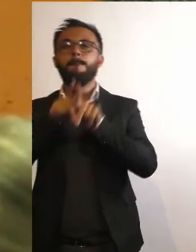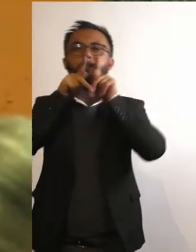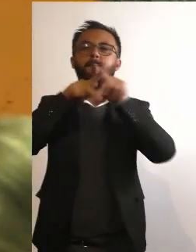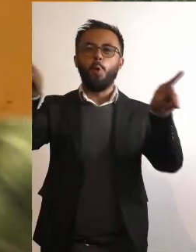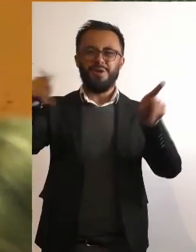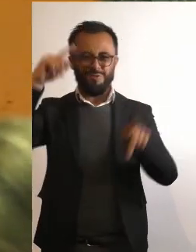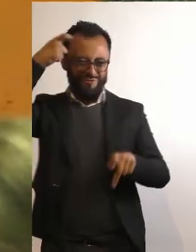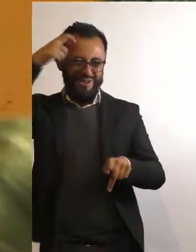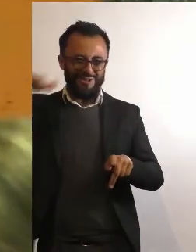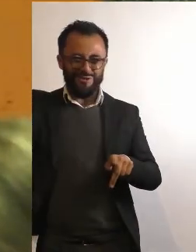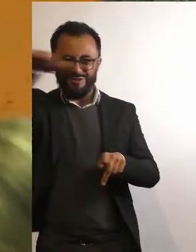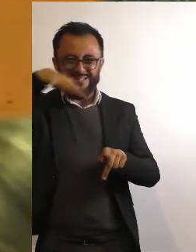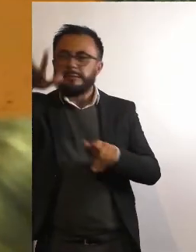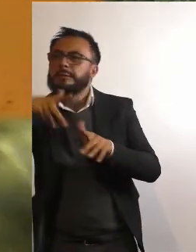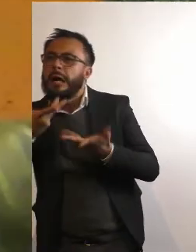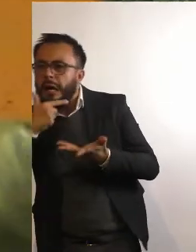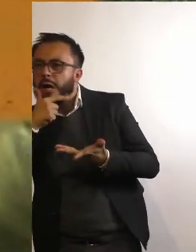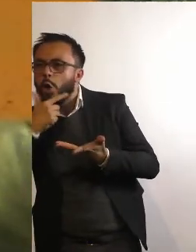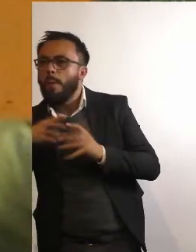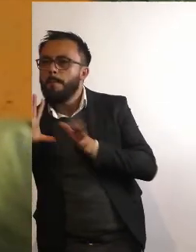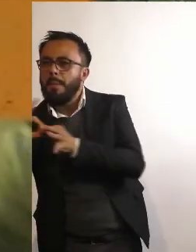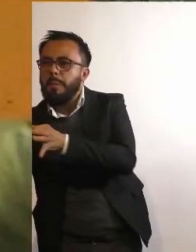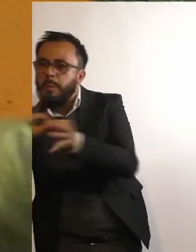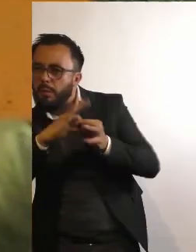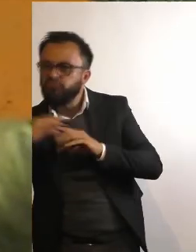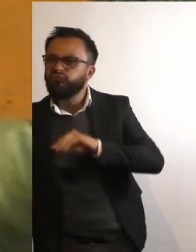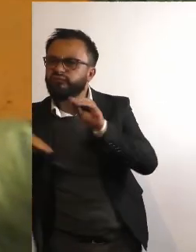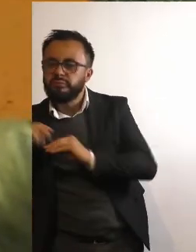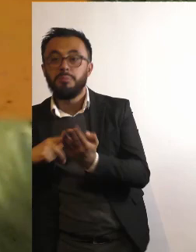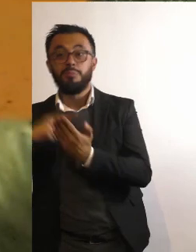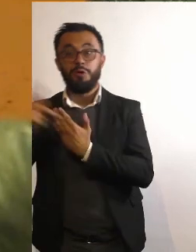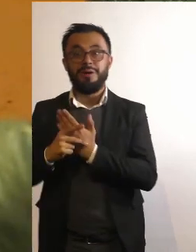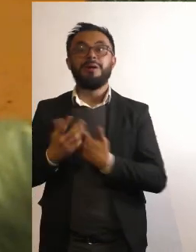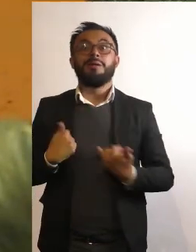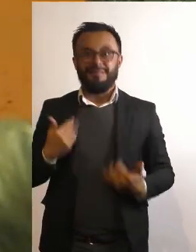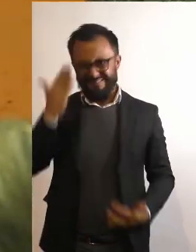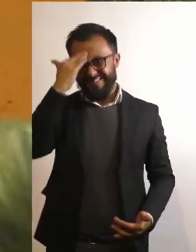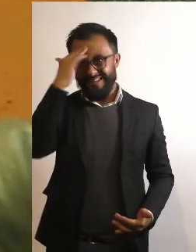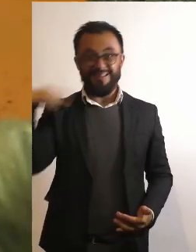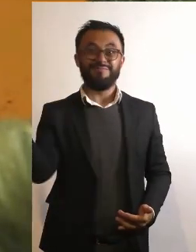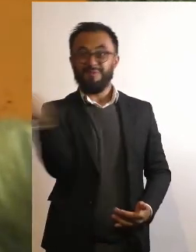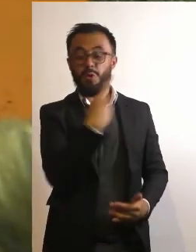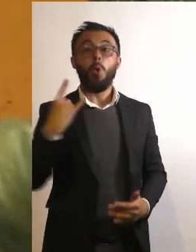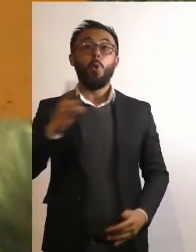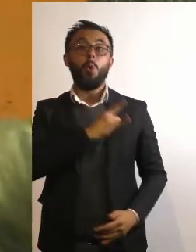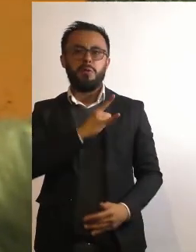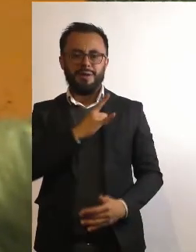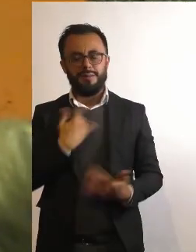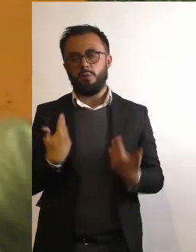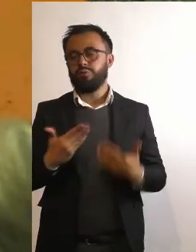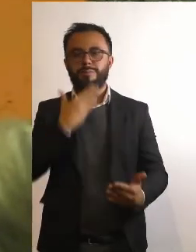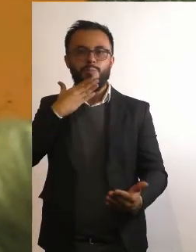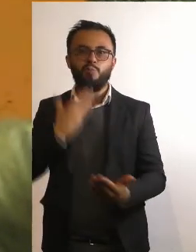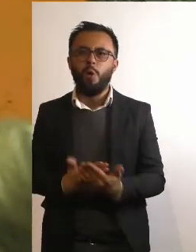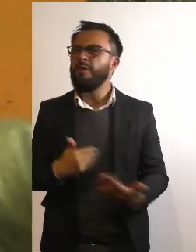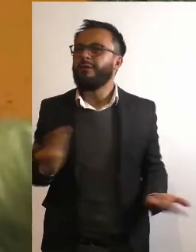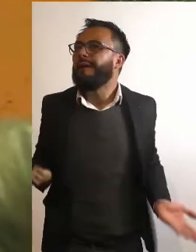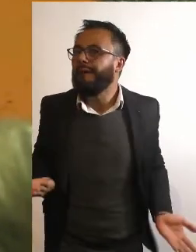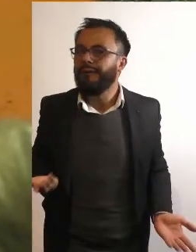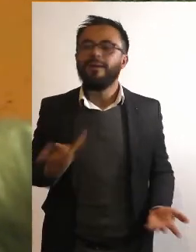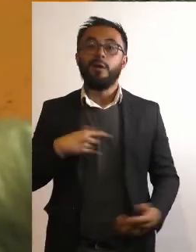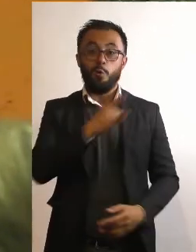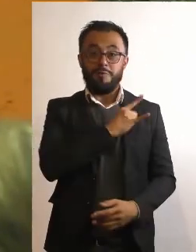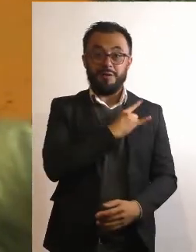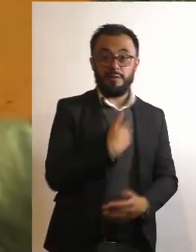fue la gran virtud de las universidades, es que proponen algo y luego se convierte en un tejido de construcción de educación desde esa